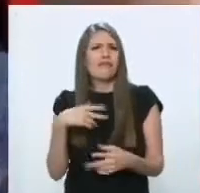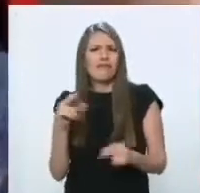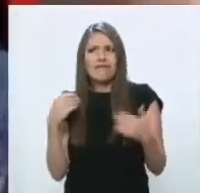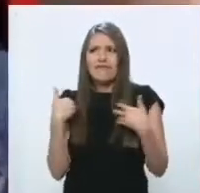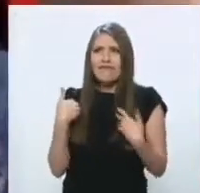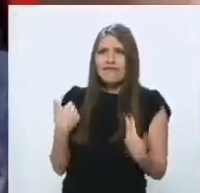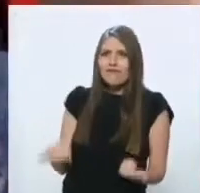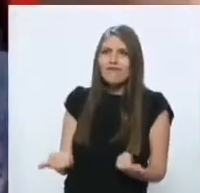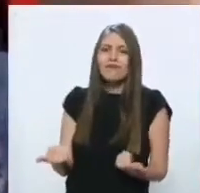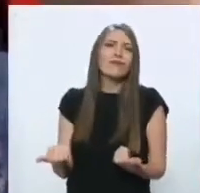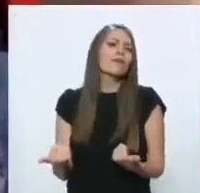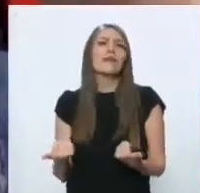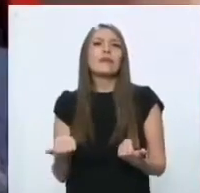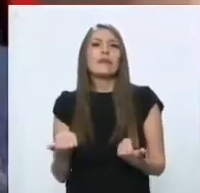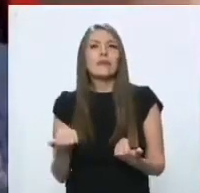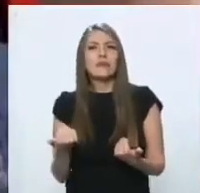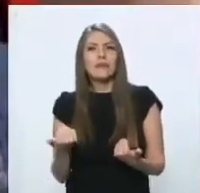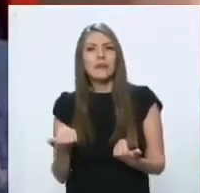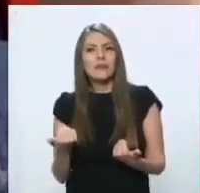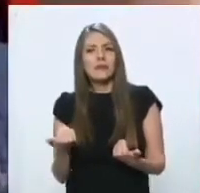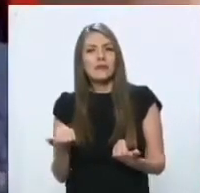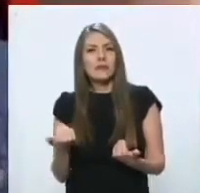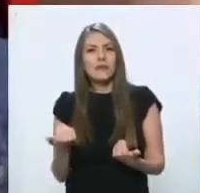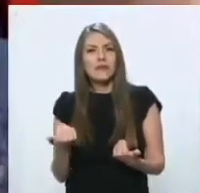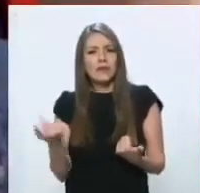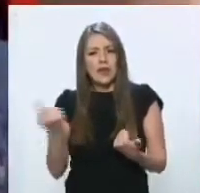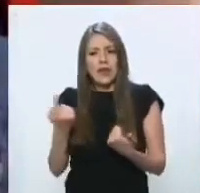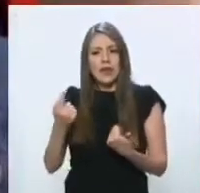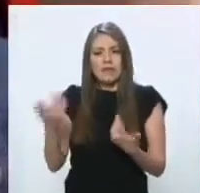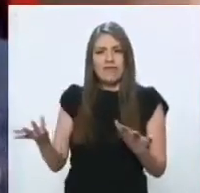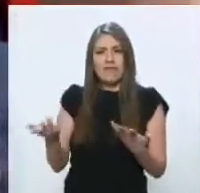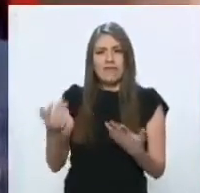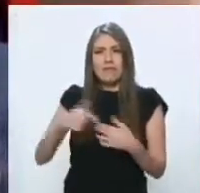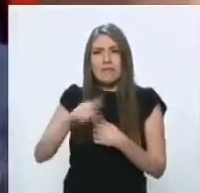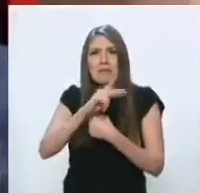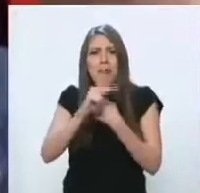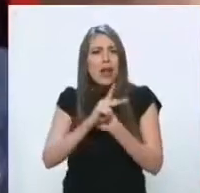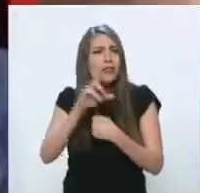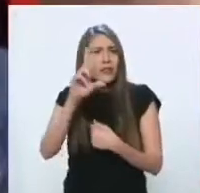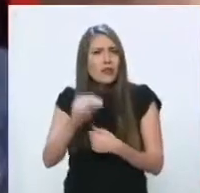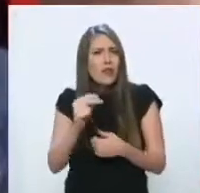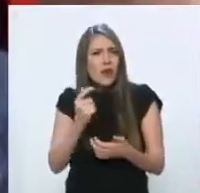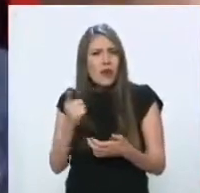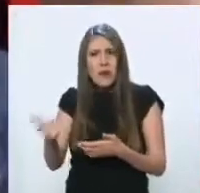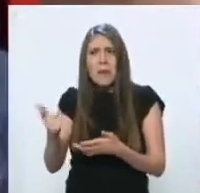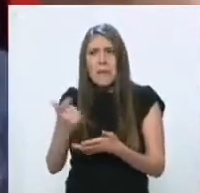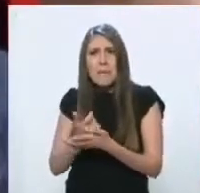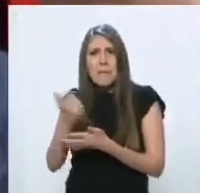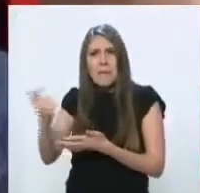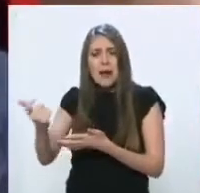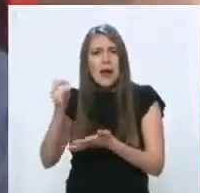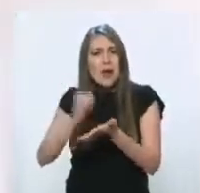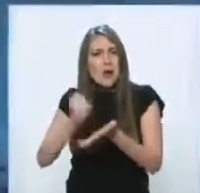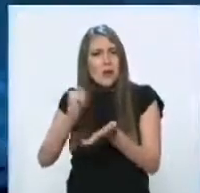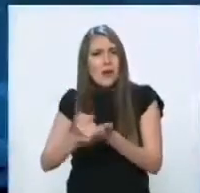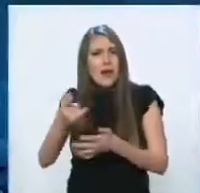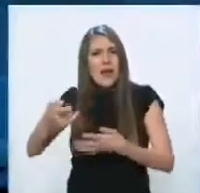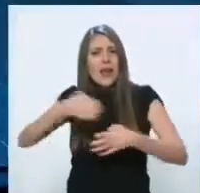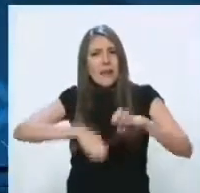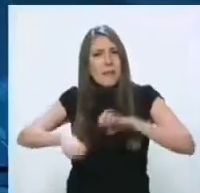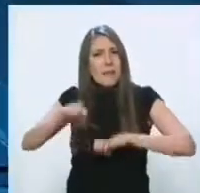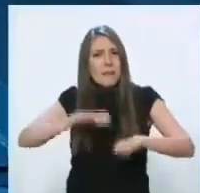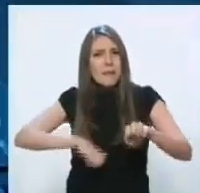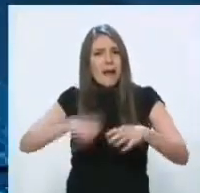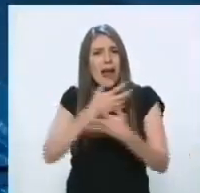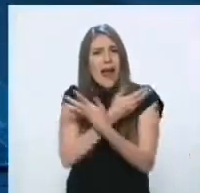incomprensible, que en un país no se le cobre impuestos, se le condonen los impuestos a las empresas